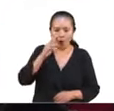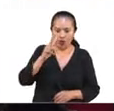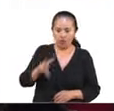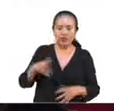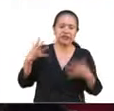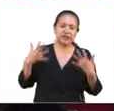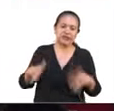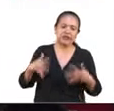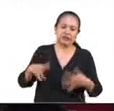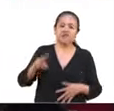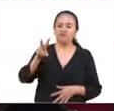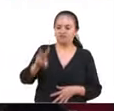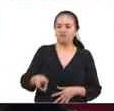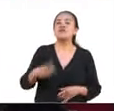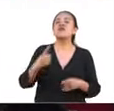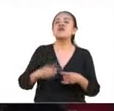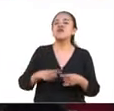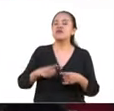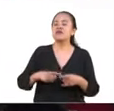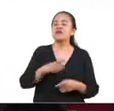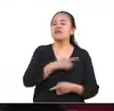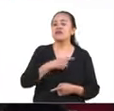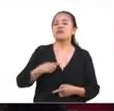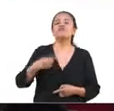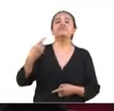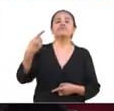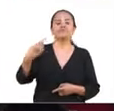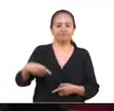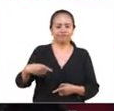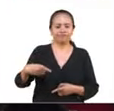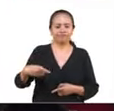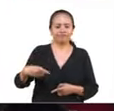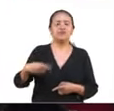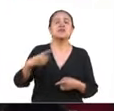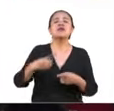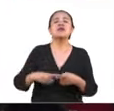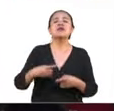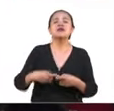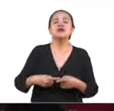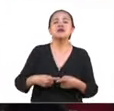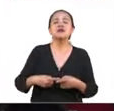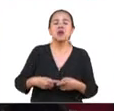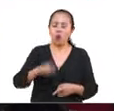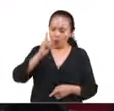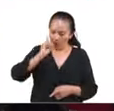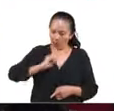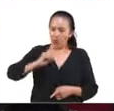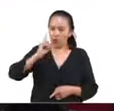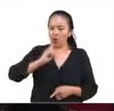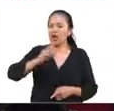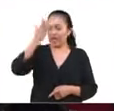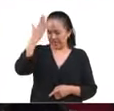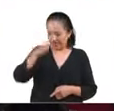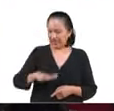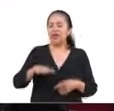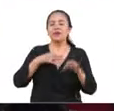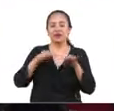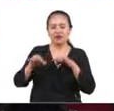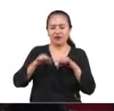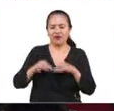de quienes deben estar al frente en este país, quienes han demostrado y saben hacer las